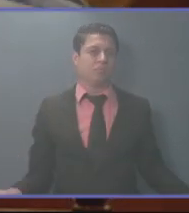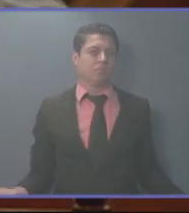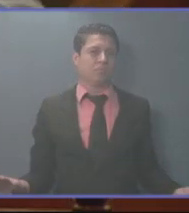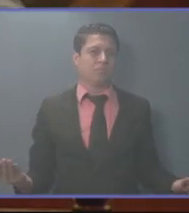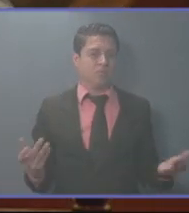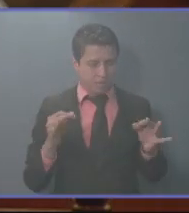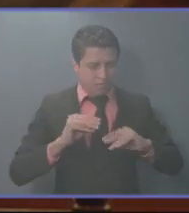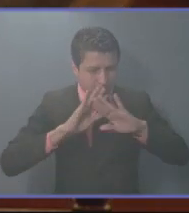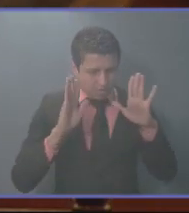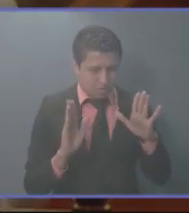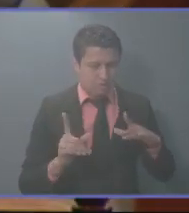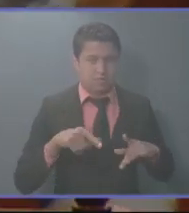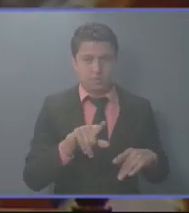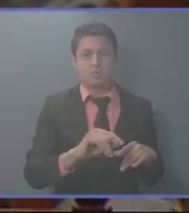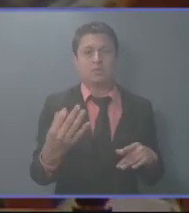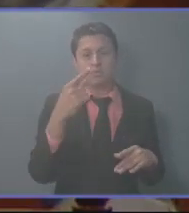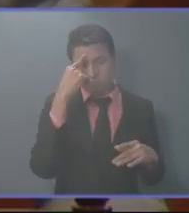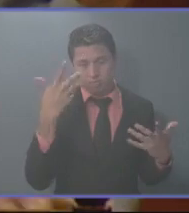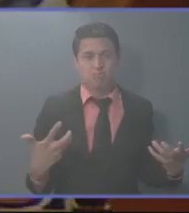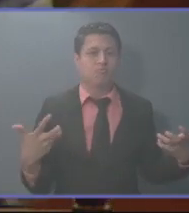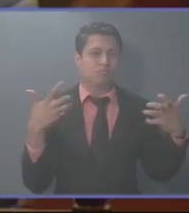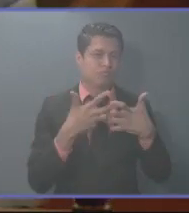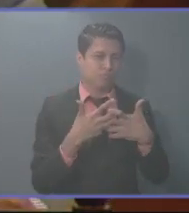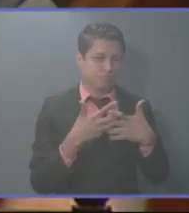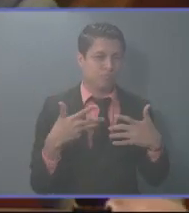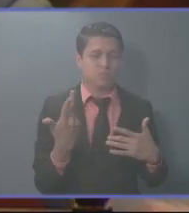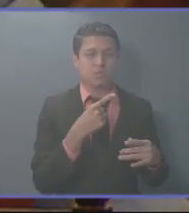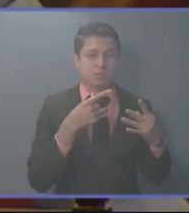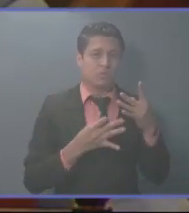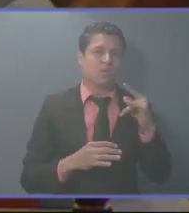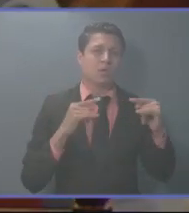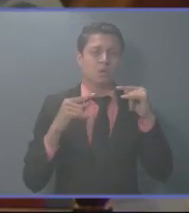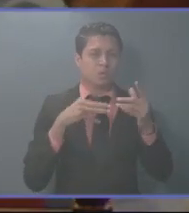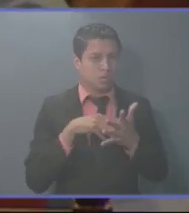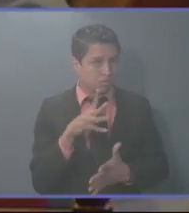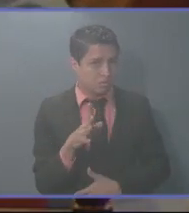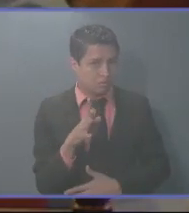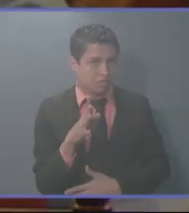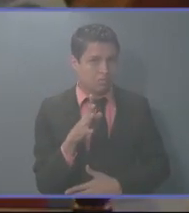Es por eso que, siendo coherente con nuestra legislación,